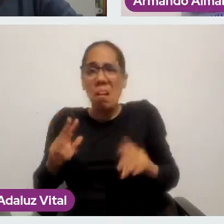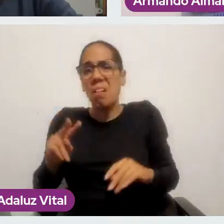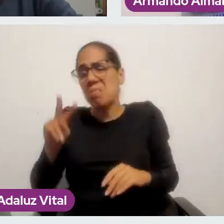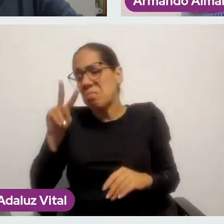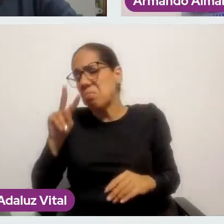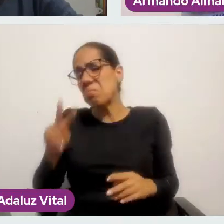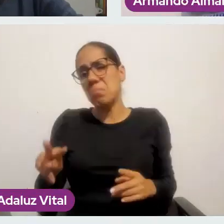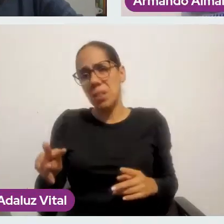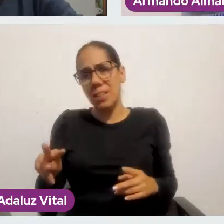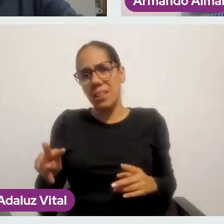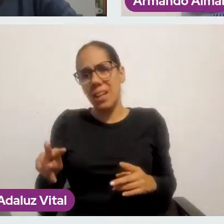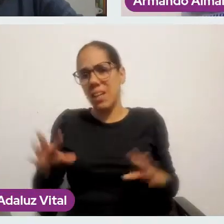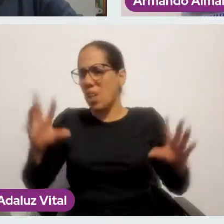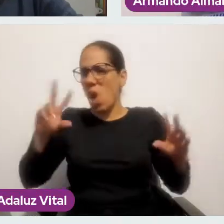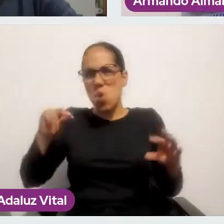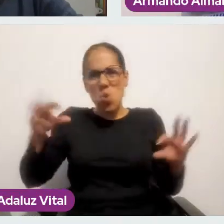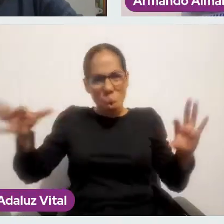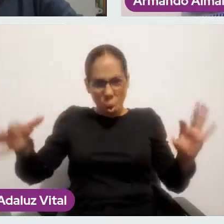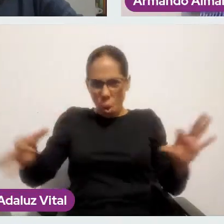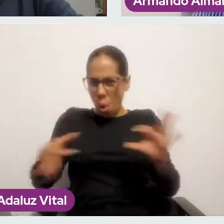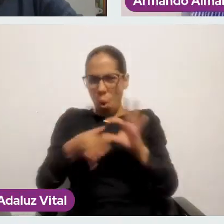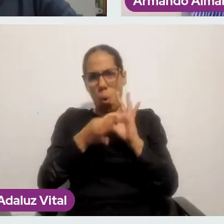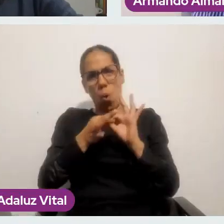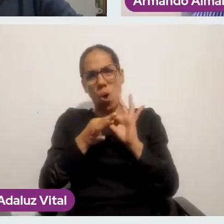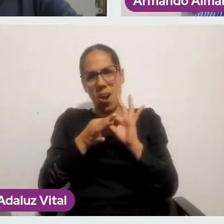ahí, ¿no?